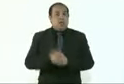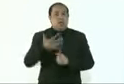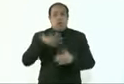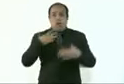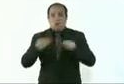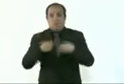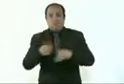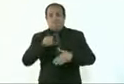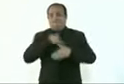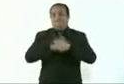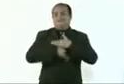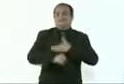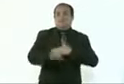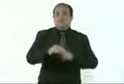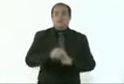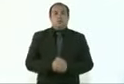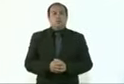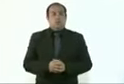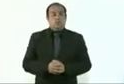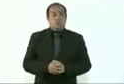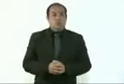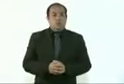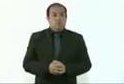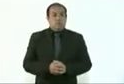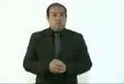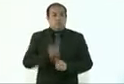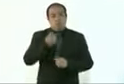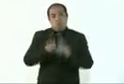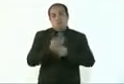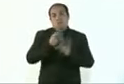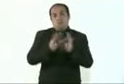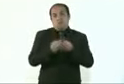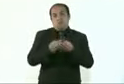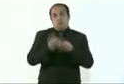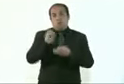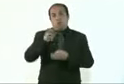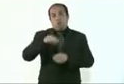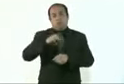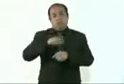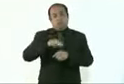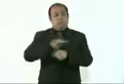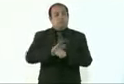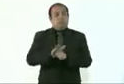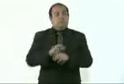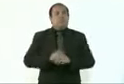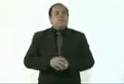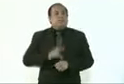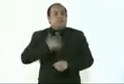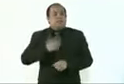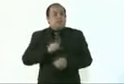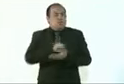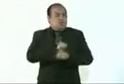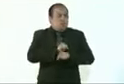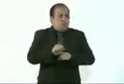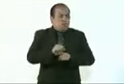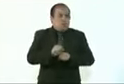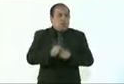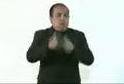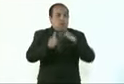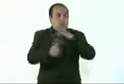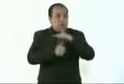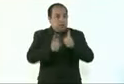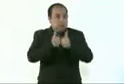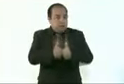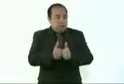intensa de esta variante. En caso de síntomas leves, permanezcan en casa, aíslense